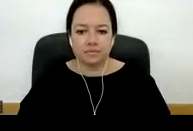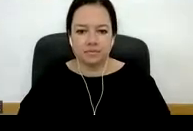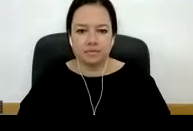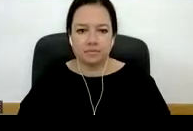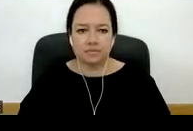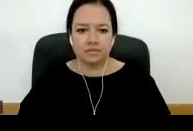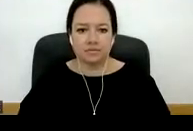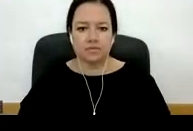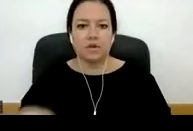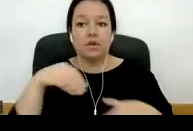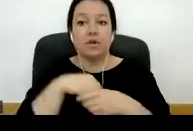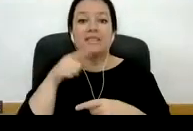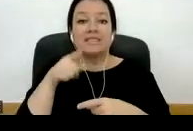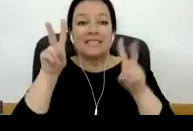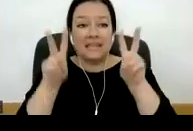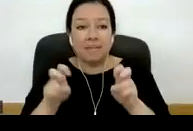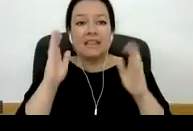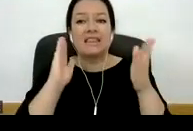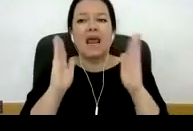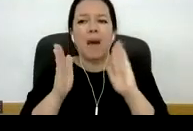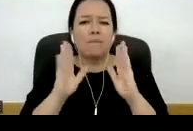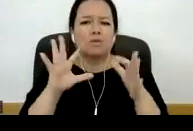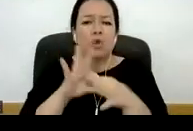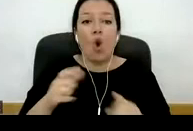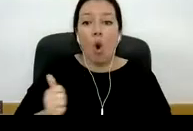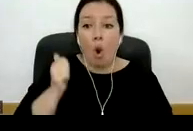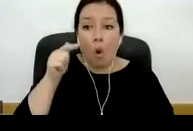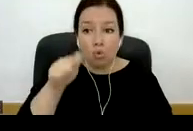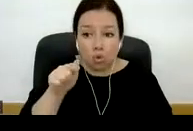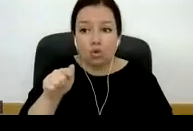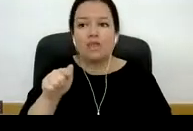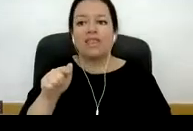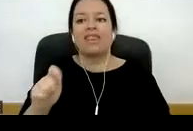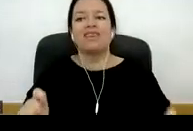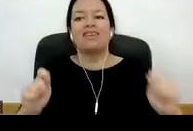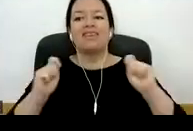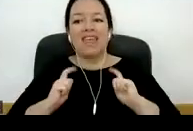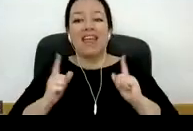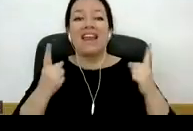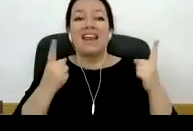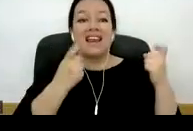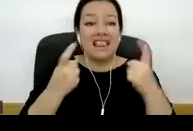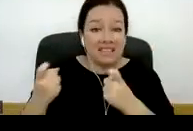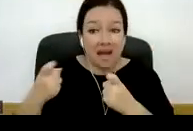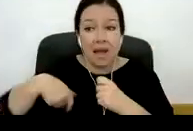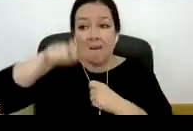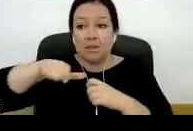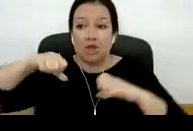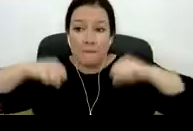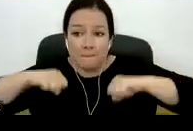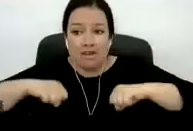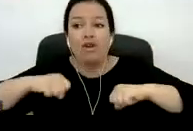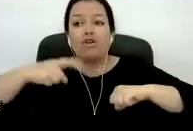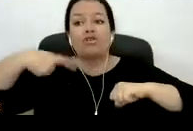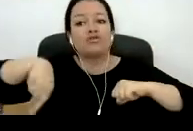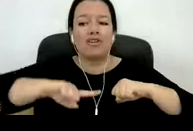Son puntos, nichos terapéuticos que decimos nosotros, son oportunidades que te generan, o sea, son necesidades que tiene la persona mayor y que a